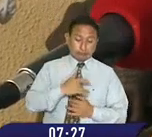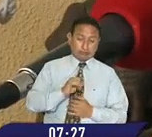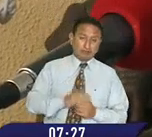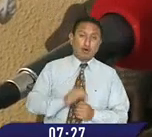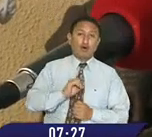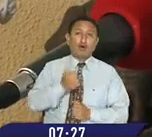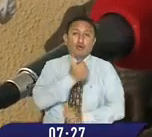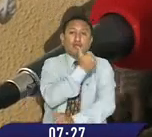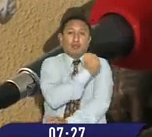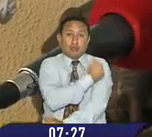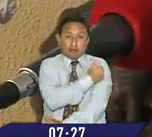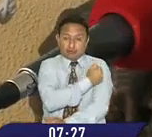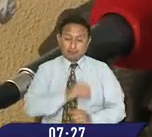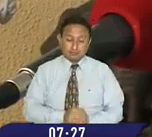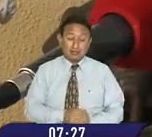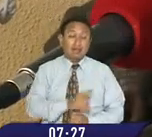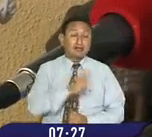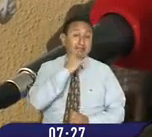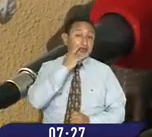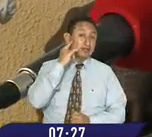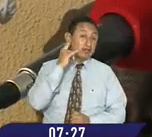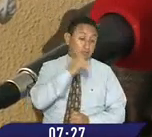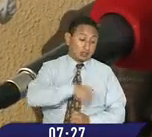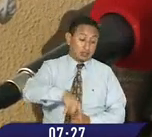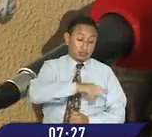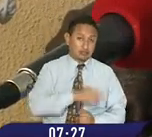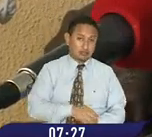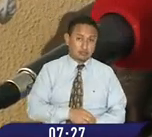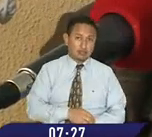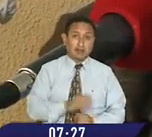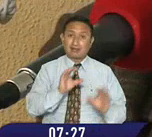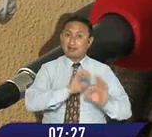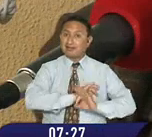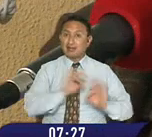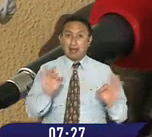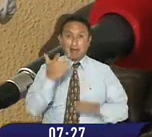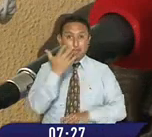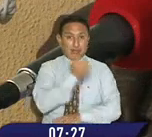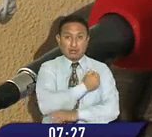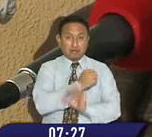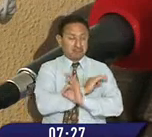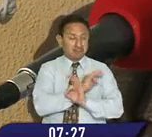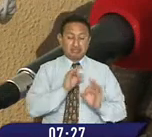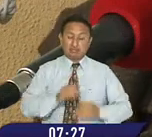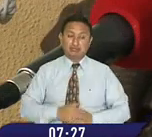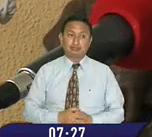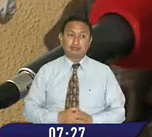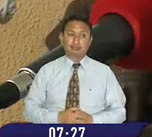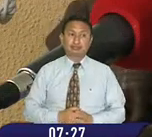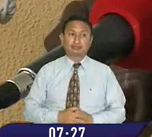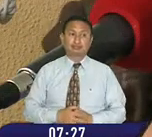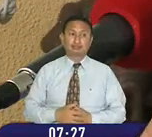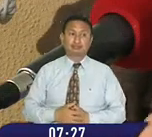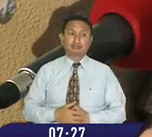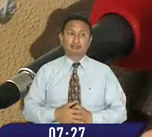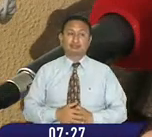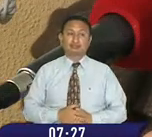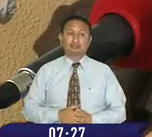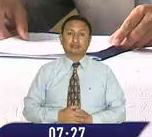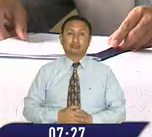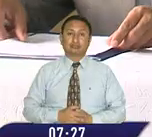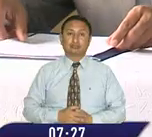posvacuna, porque la mayoría de los niños eran absolutamente, no tenían la vacuna y